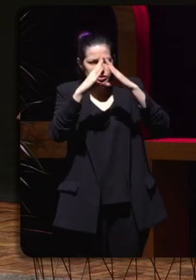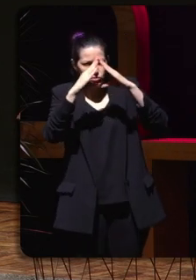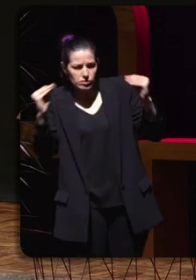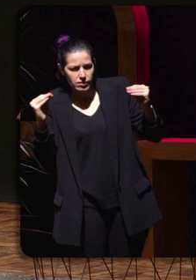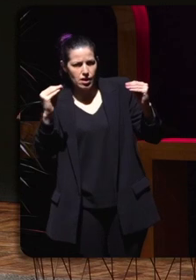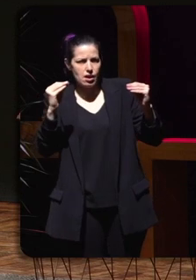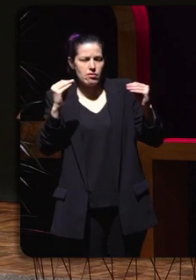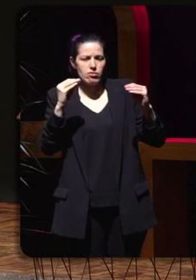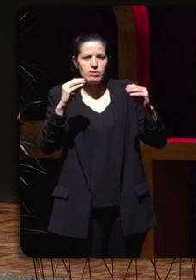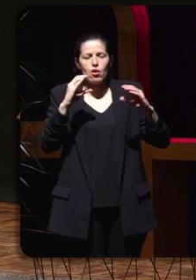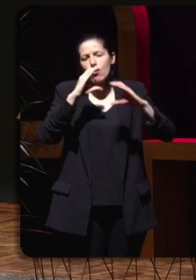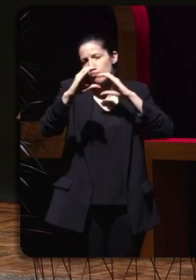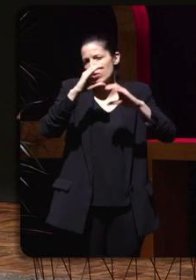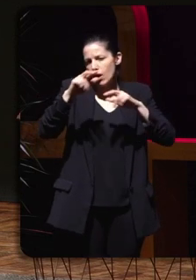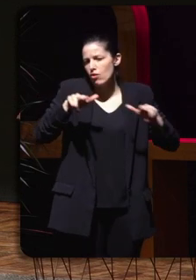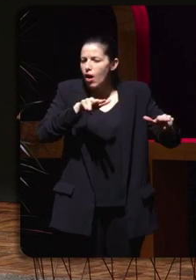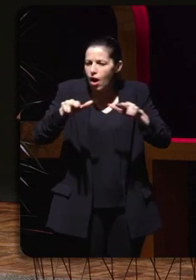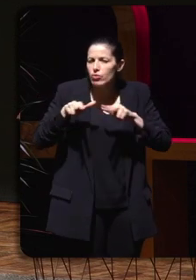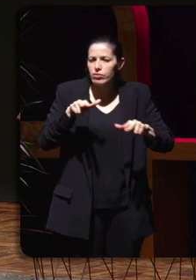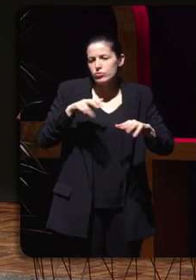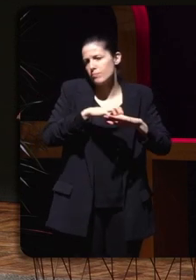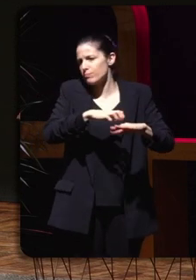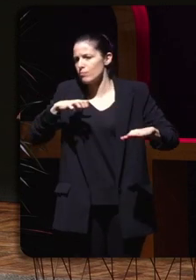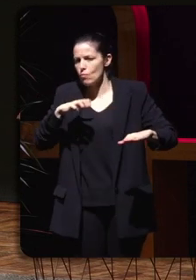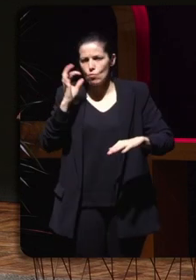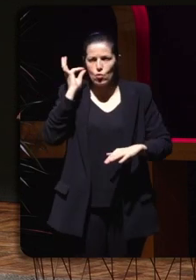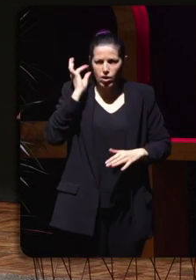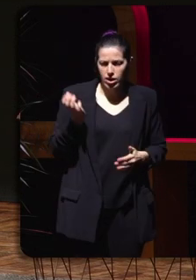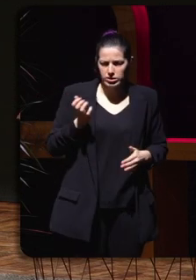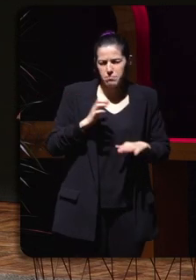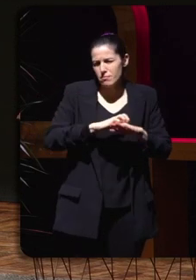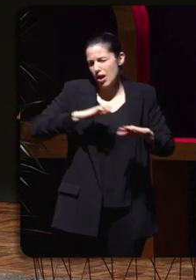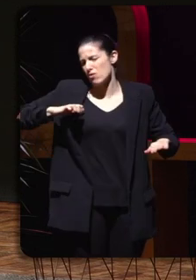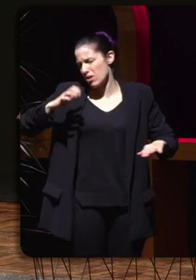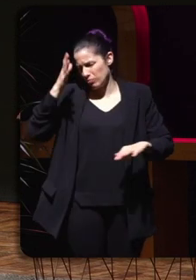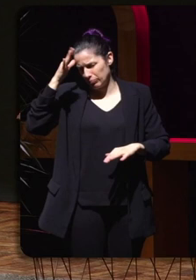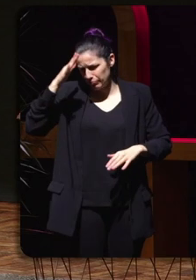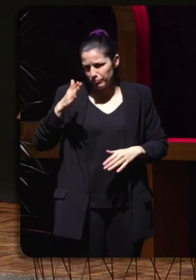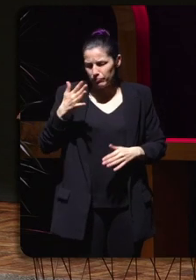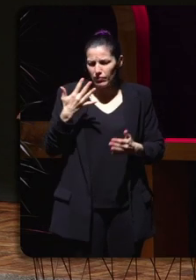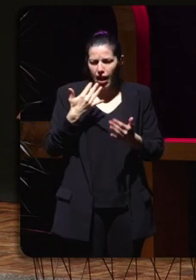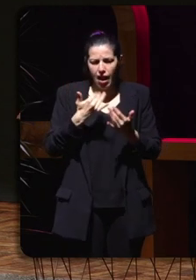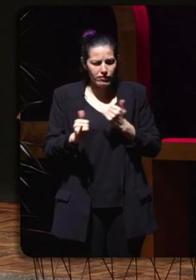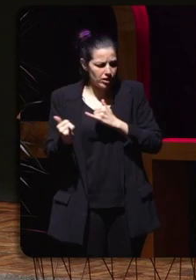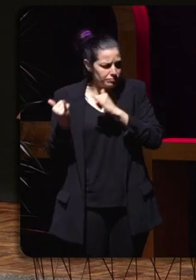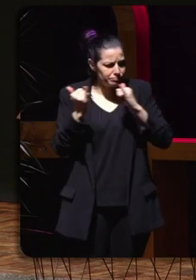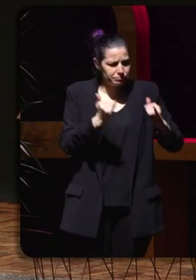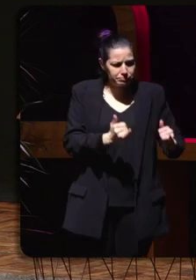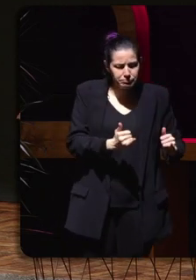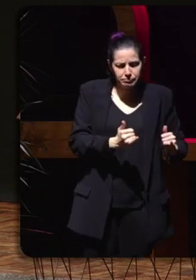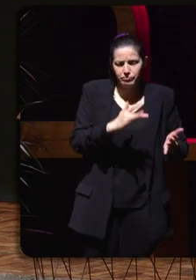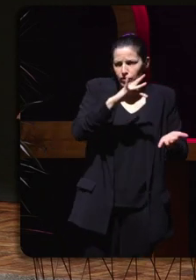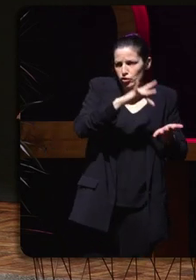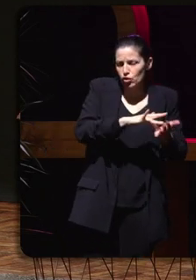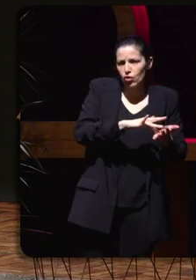de comunicación audiovisual están llenas de mujeres son somos abrumadora y cuando llegamos a ciertos puestos de